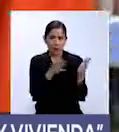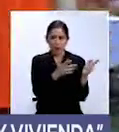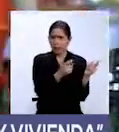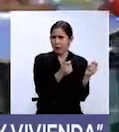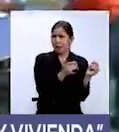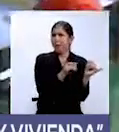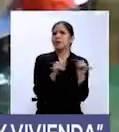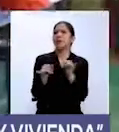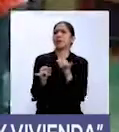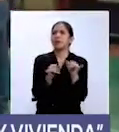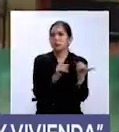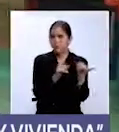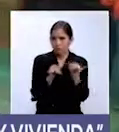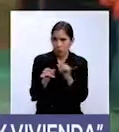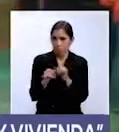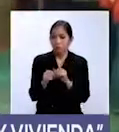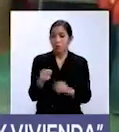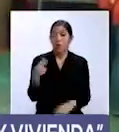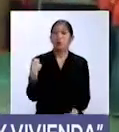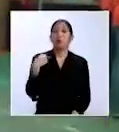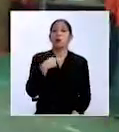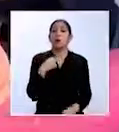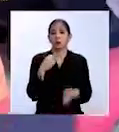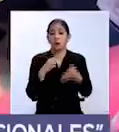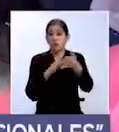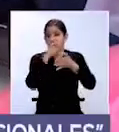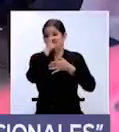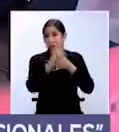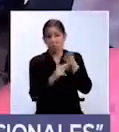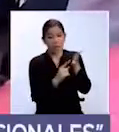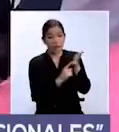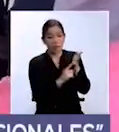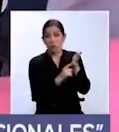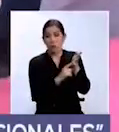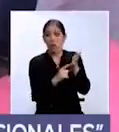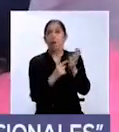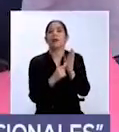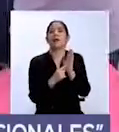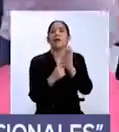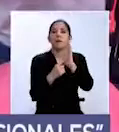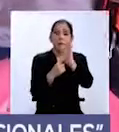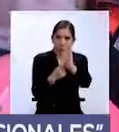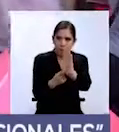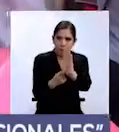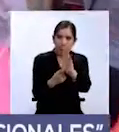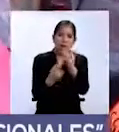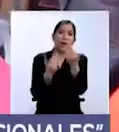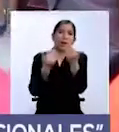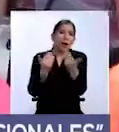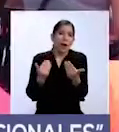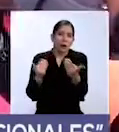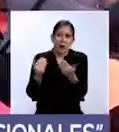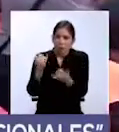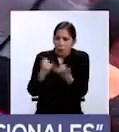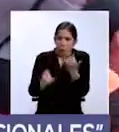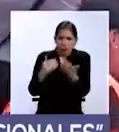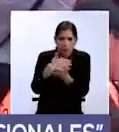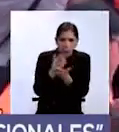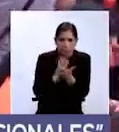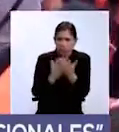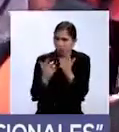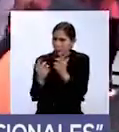conocer máximo hasta finales de mayo. Ya estamos en un trabajo en conclusión, un trabajo muy arduo, porque implica la coordinación con todas las